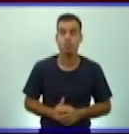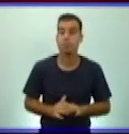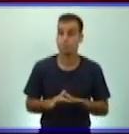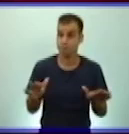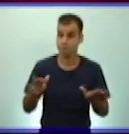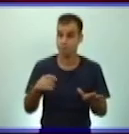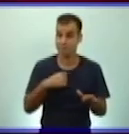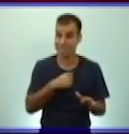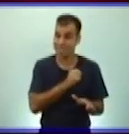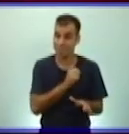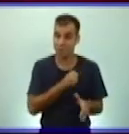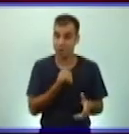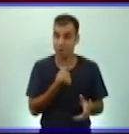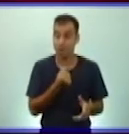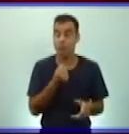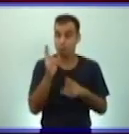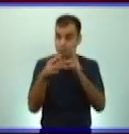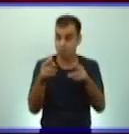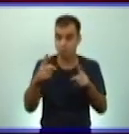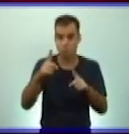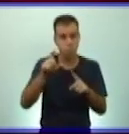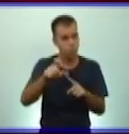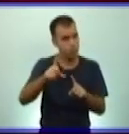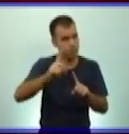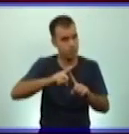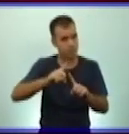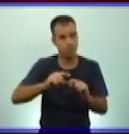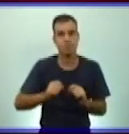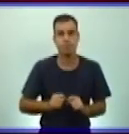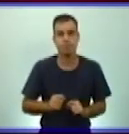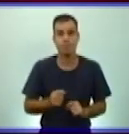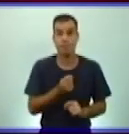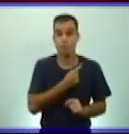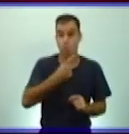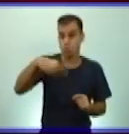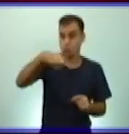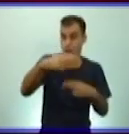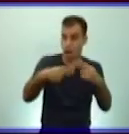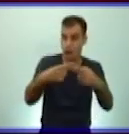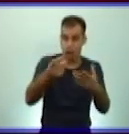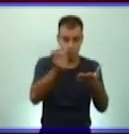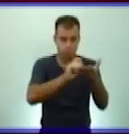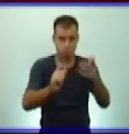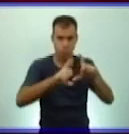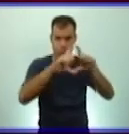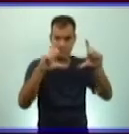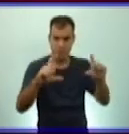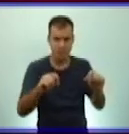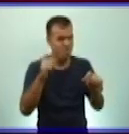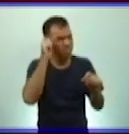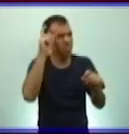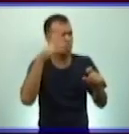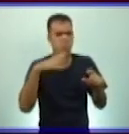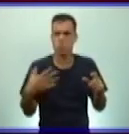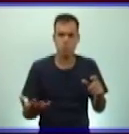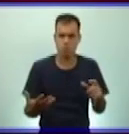quiero orientarle la última tarea. Quiero que me redacten un párrafo. ¿Con qué idea?